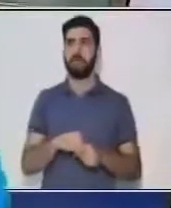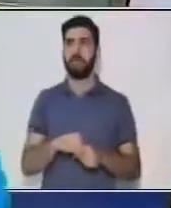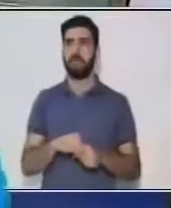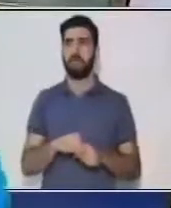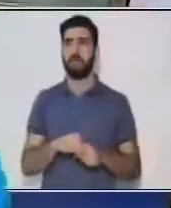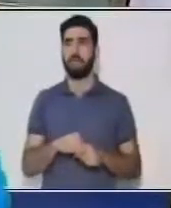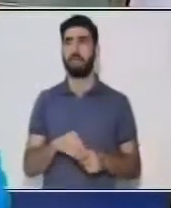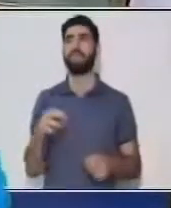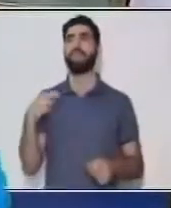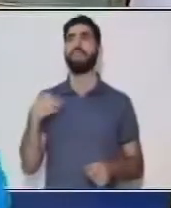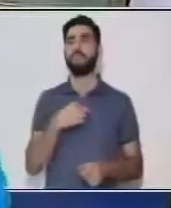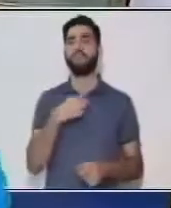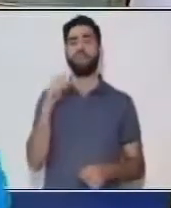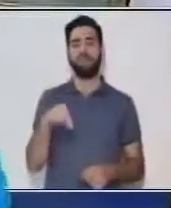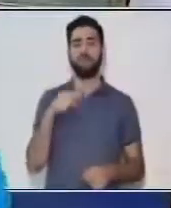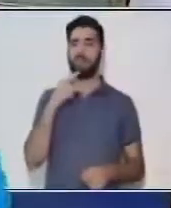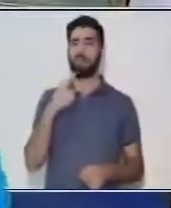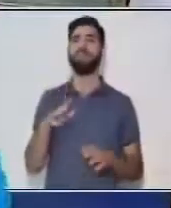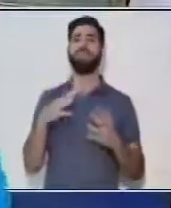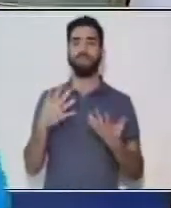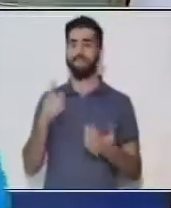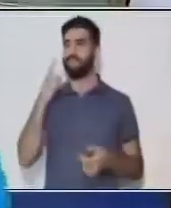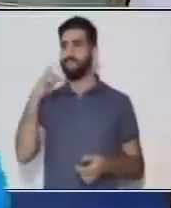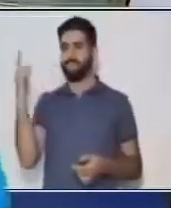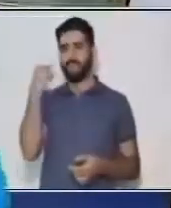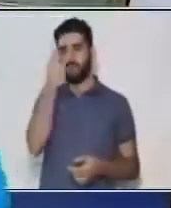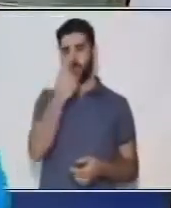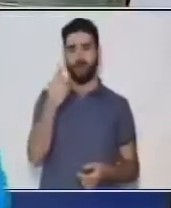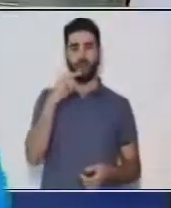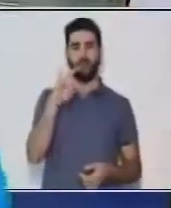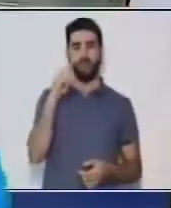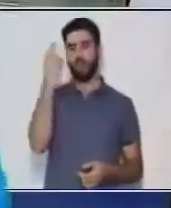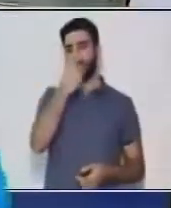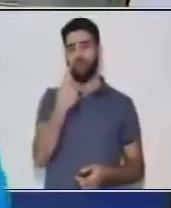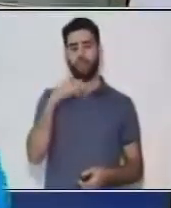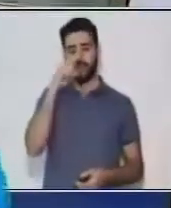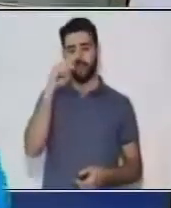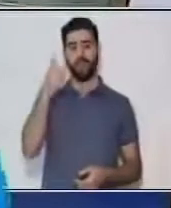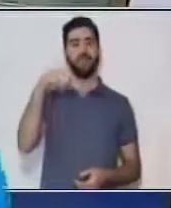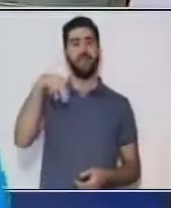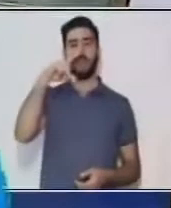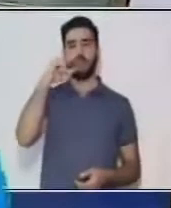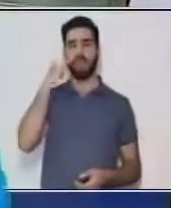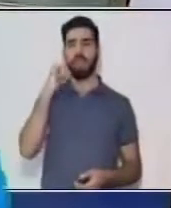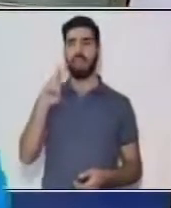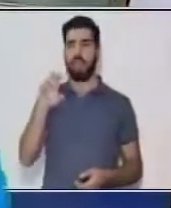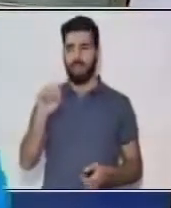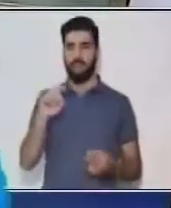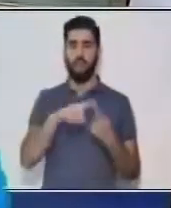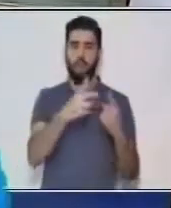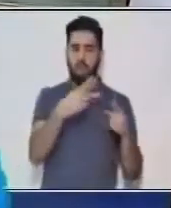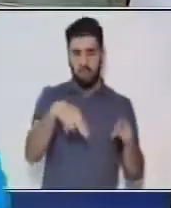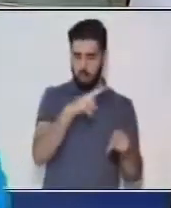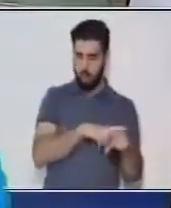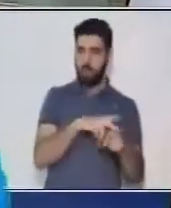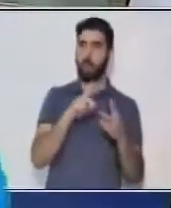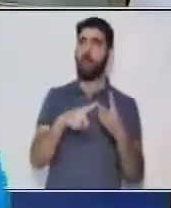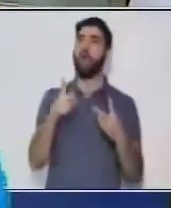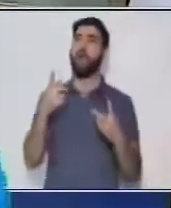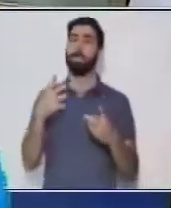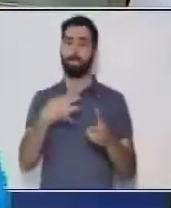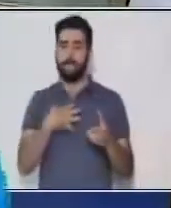los que vamos a mencionar el sustantivo, sustantivo propio, sustantivo común y el verbo. Si en casa hay alguna persona con